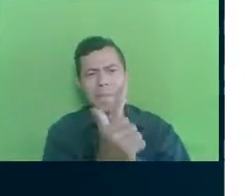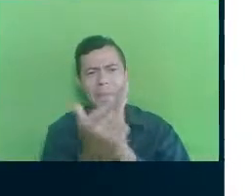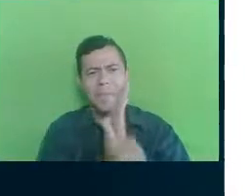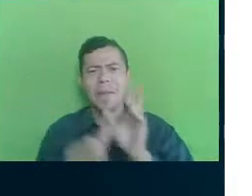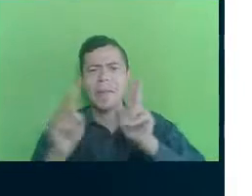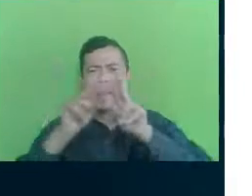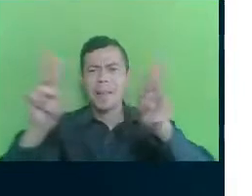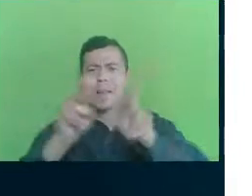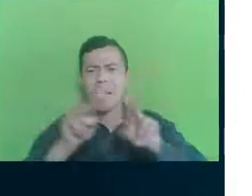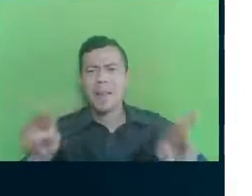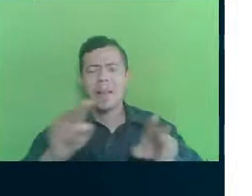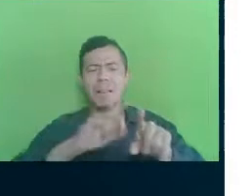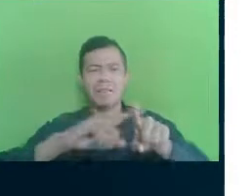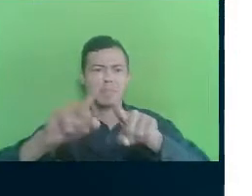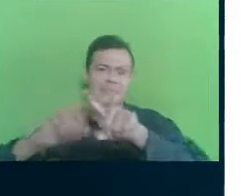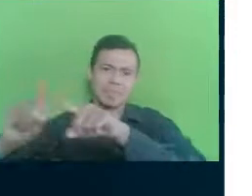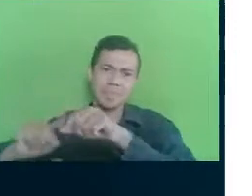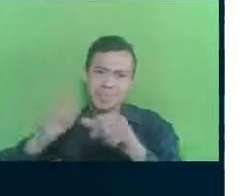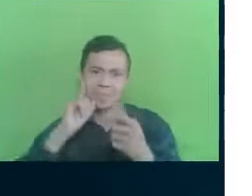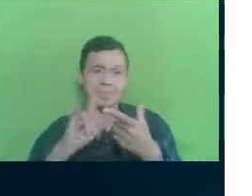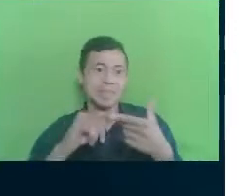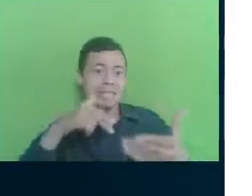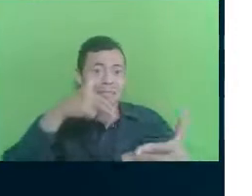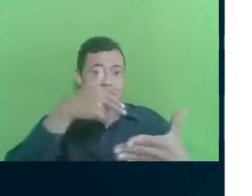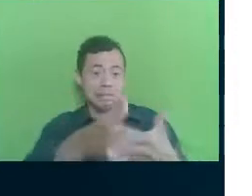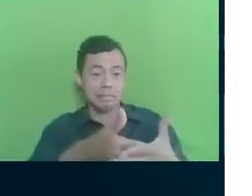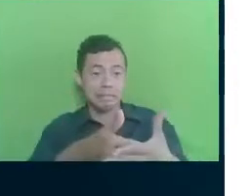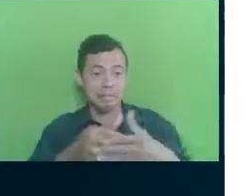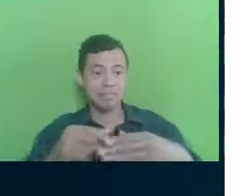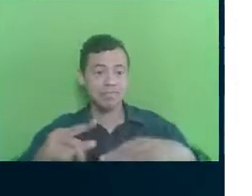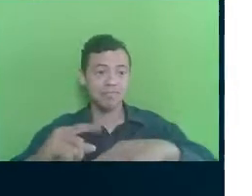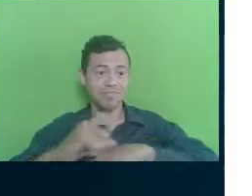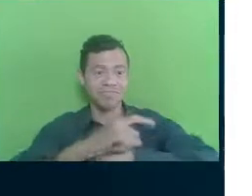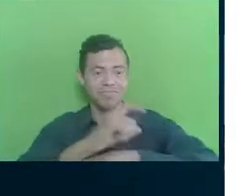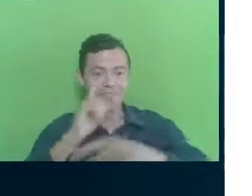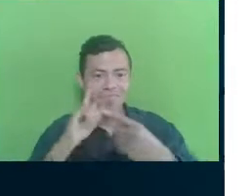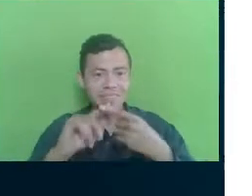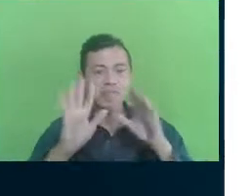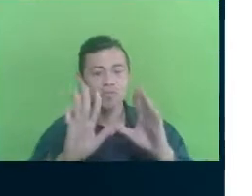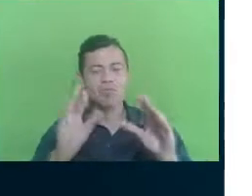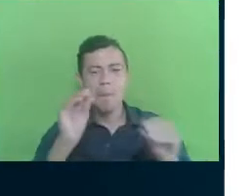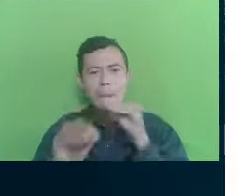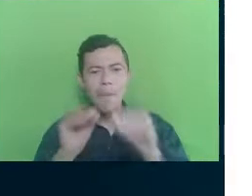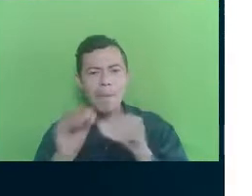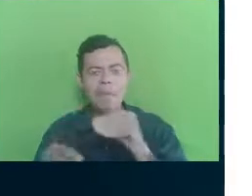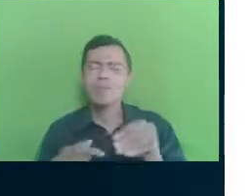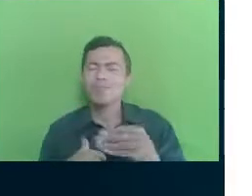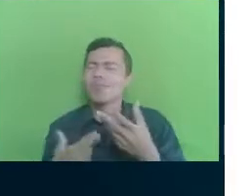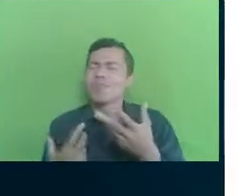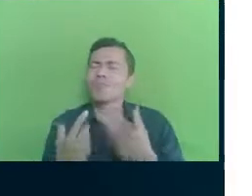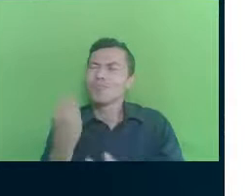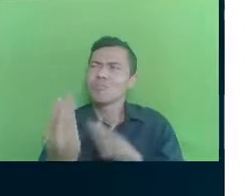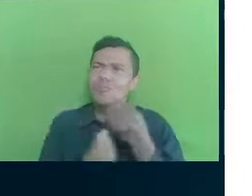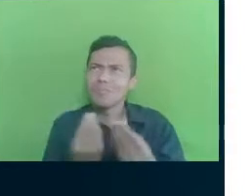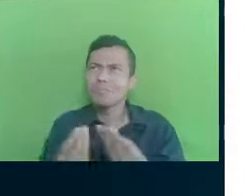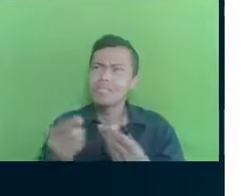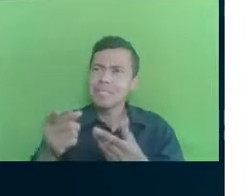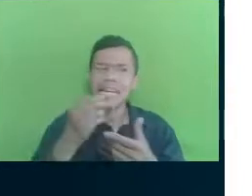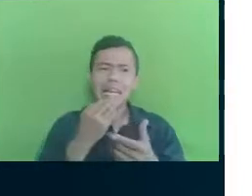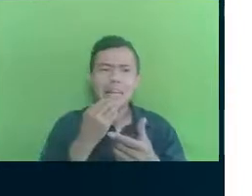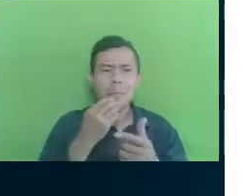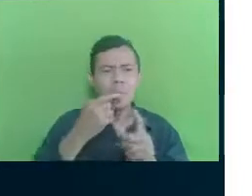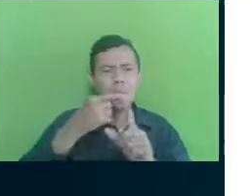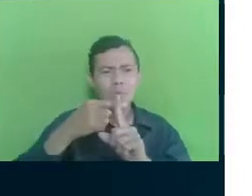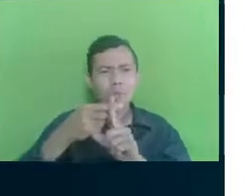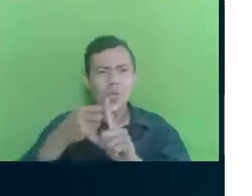lo pongo dentro de la producción o dentro del ambiente de producción? ¿Cómo hago para operar este algoritmo al final del